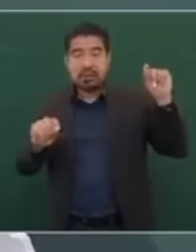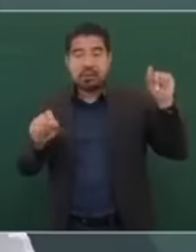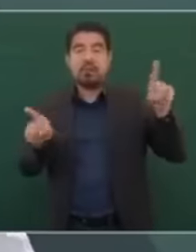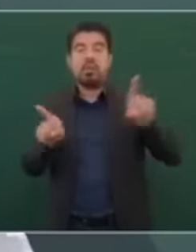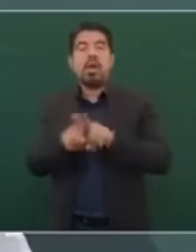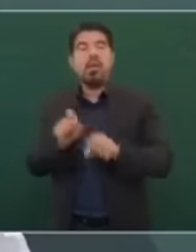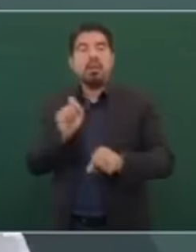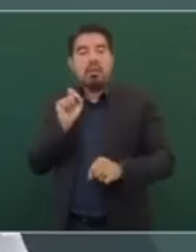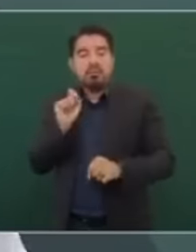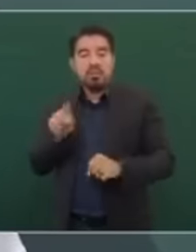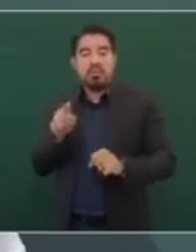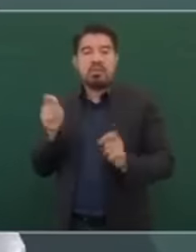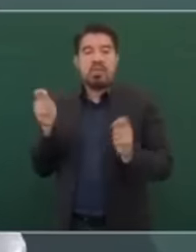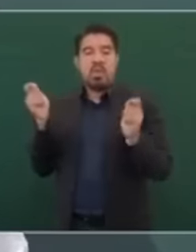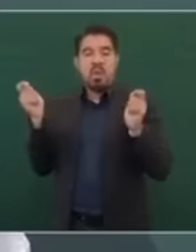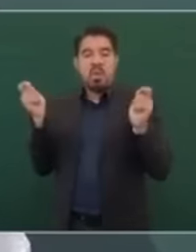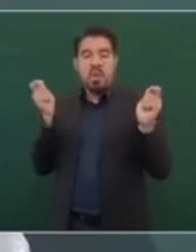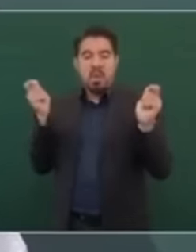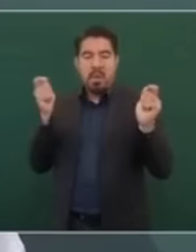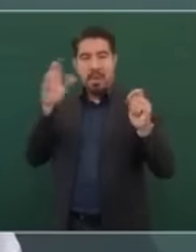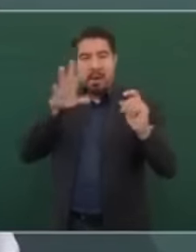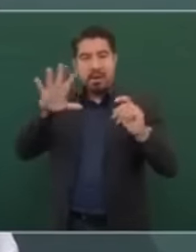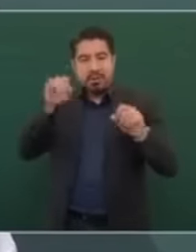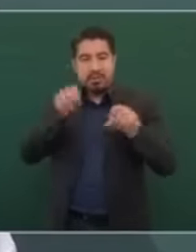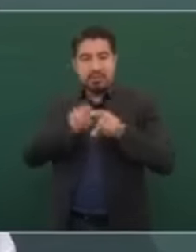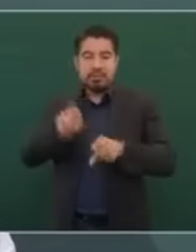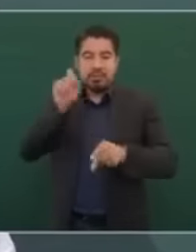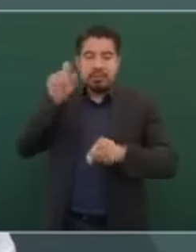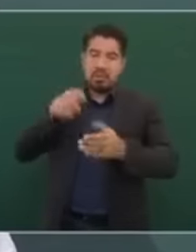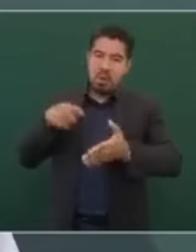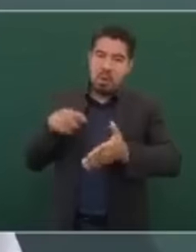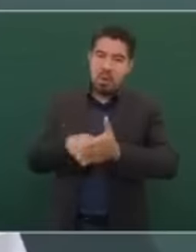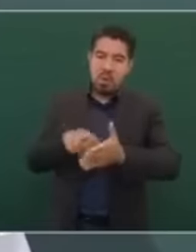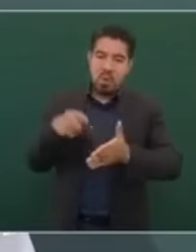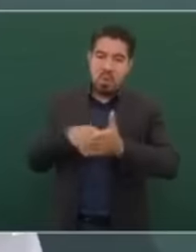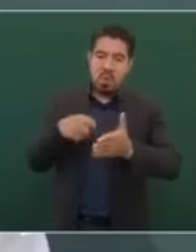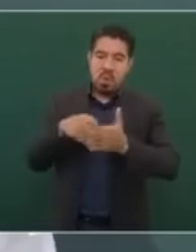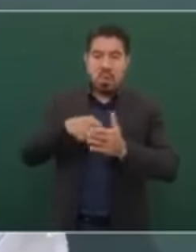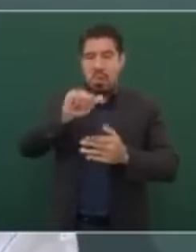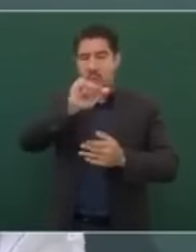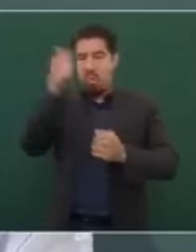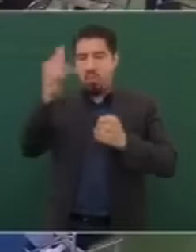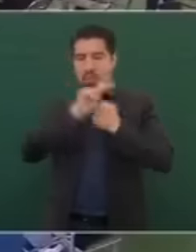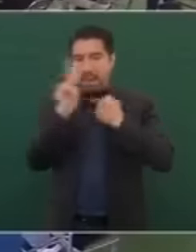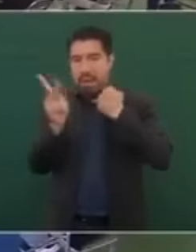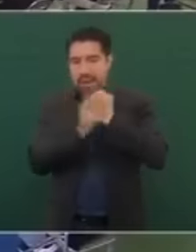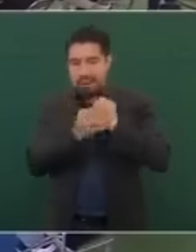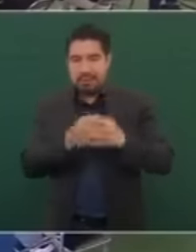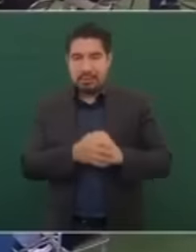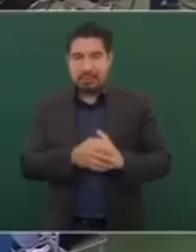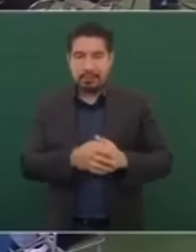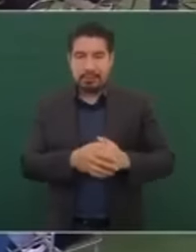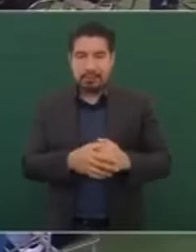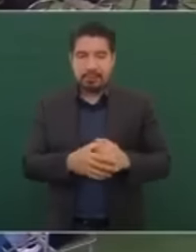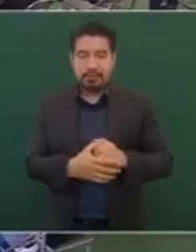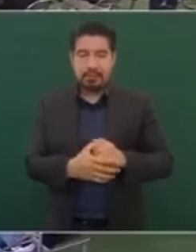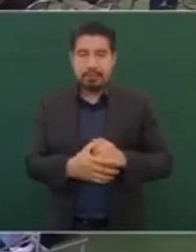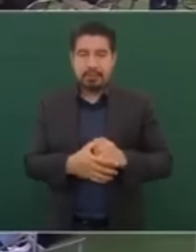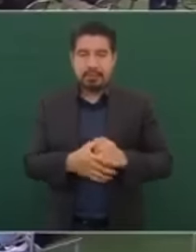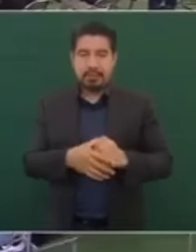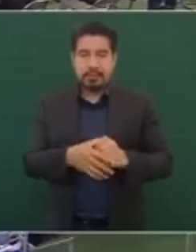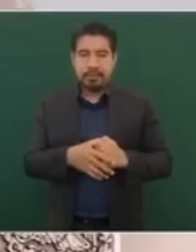a las presiones del extranjero, porque hay